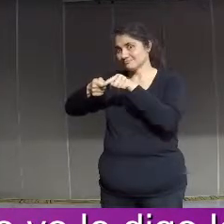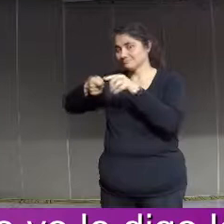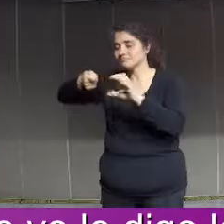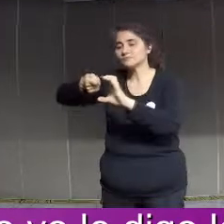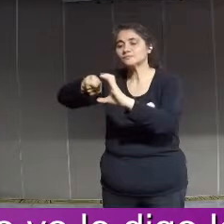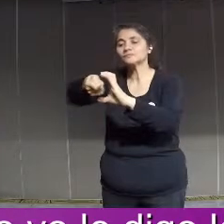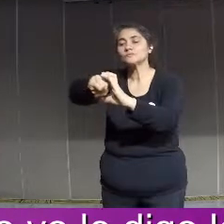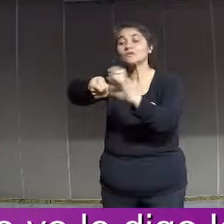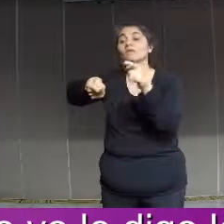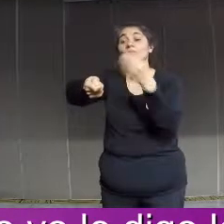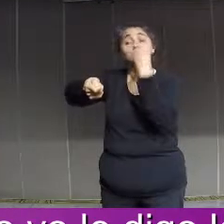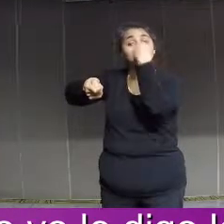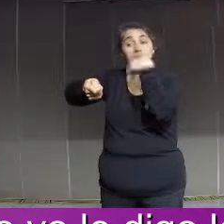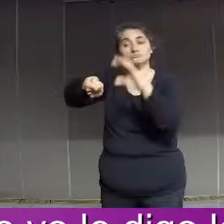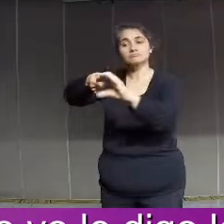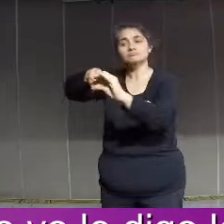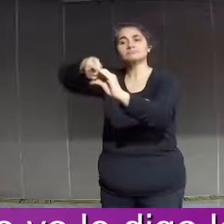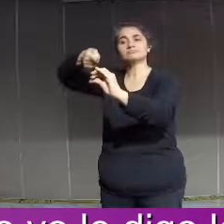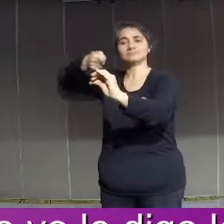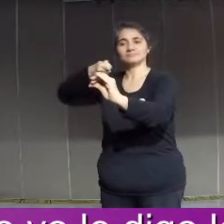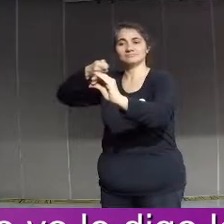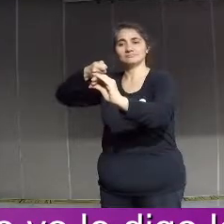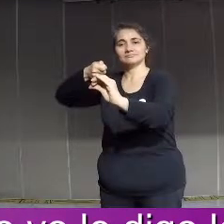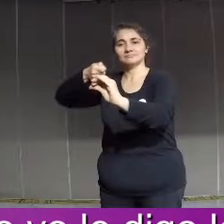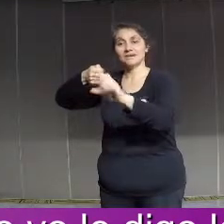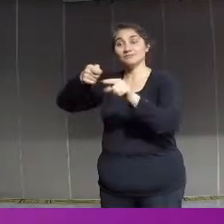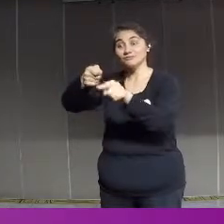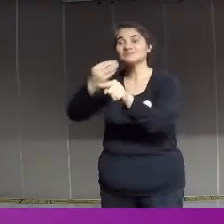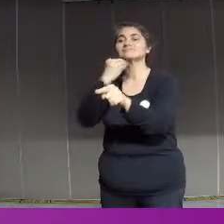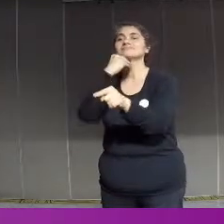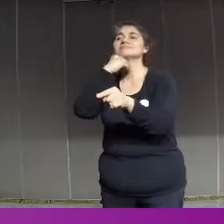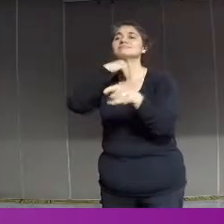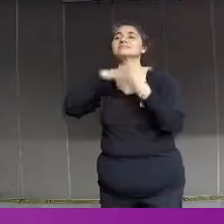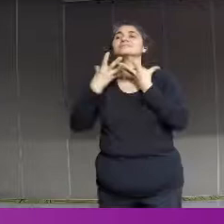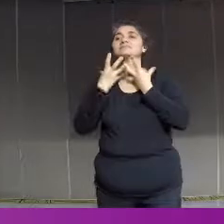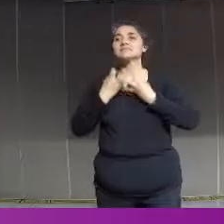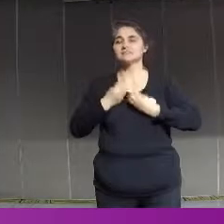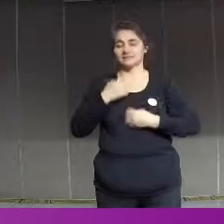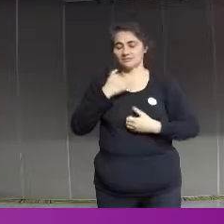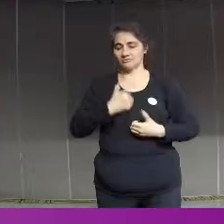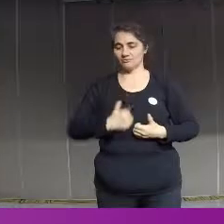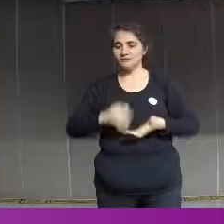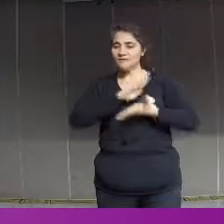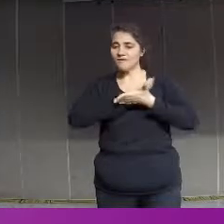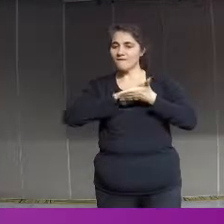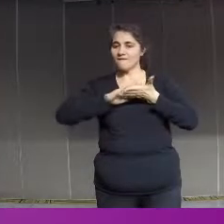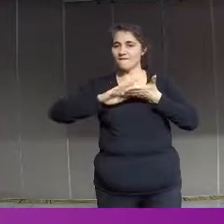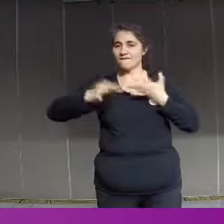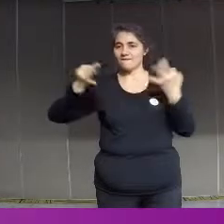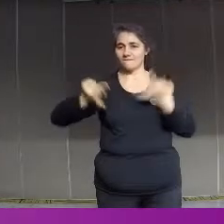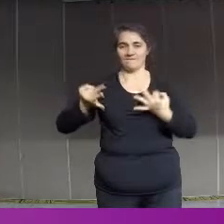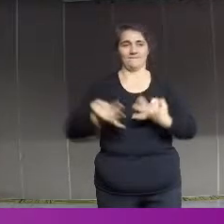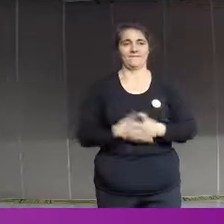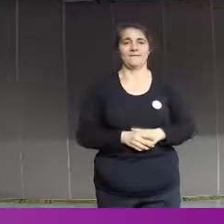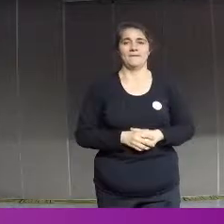tragar. Entonces yo me aseguro que el trago seco limpió la pared de la faringe. Eso lo podemos ver en el